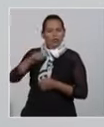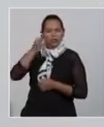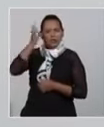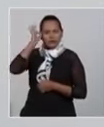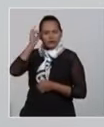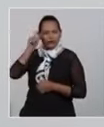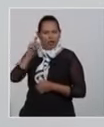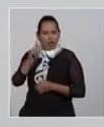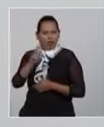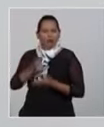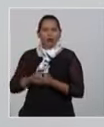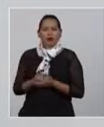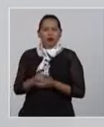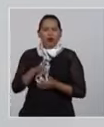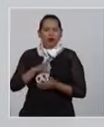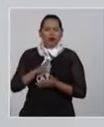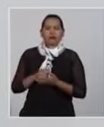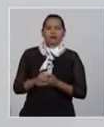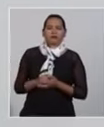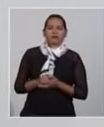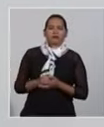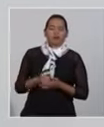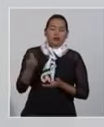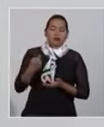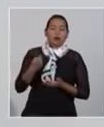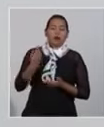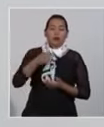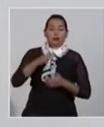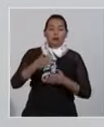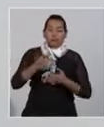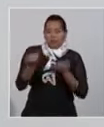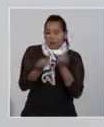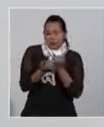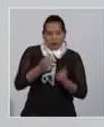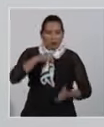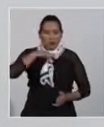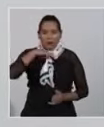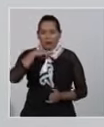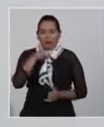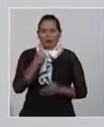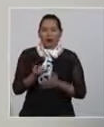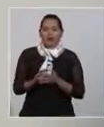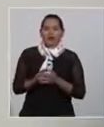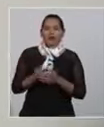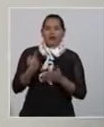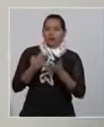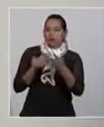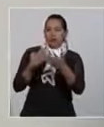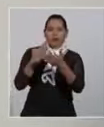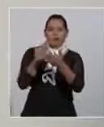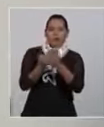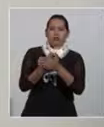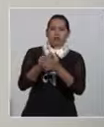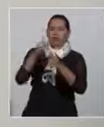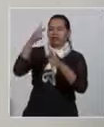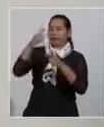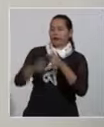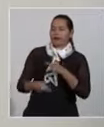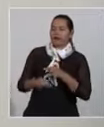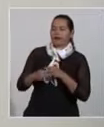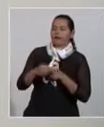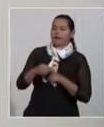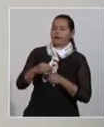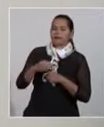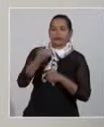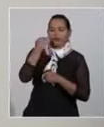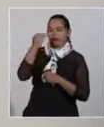los ciudadanos en relación al tema del agua. Y tengo la propuesta de en 3 meses. Candidata, se termina su